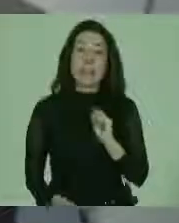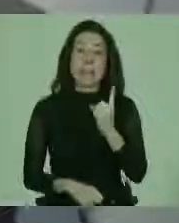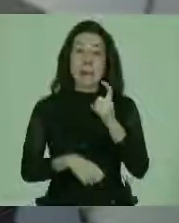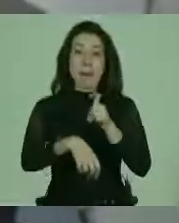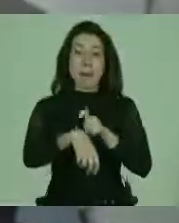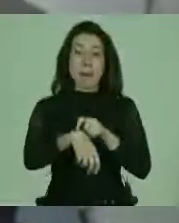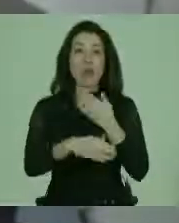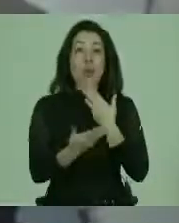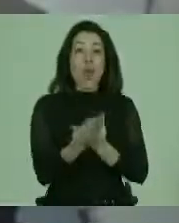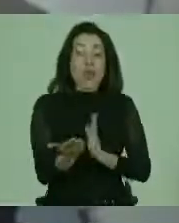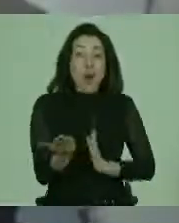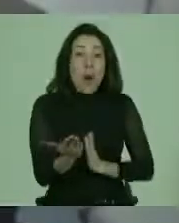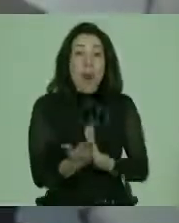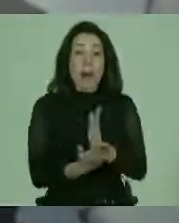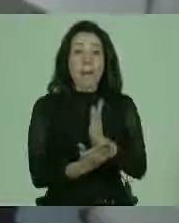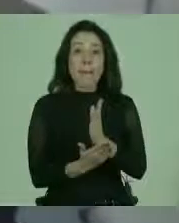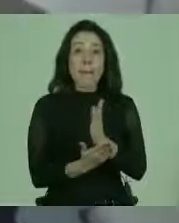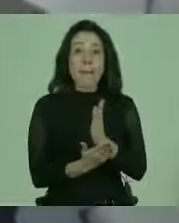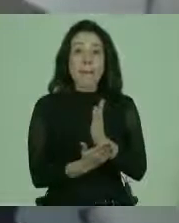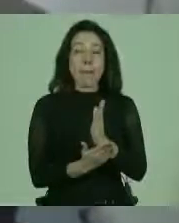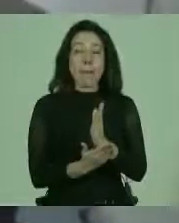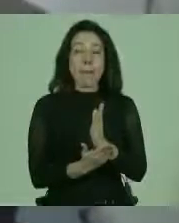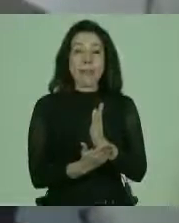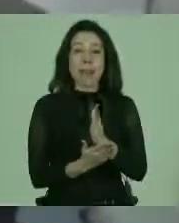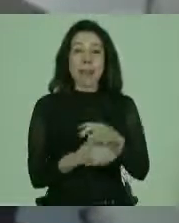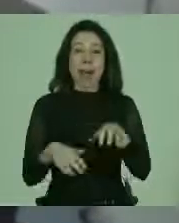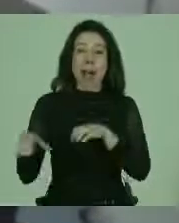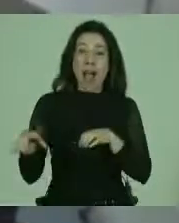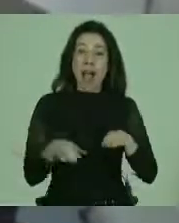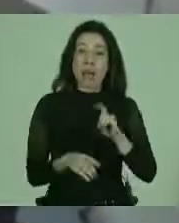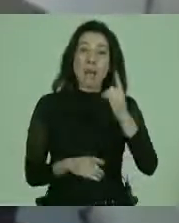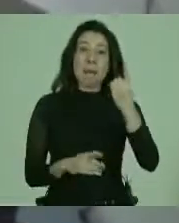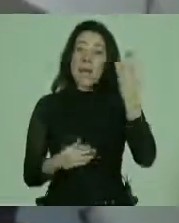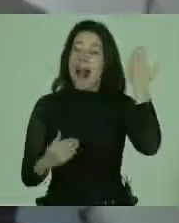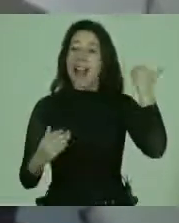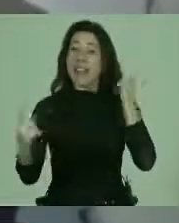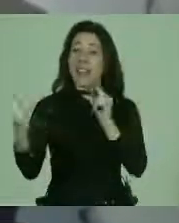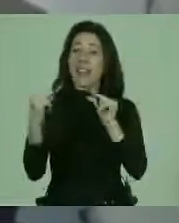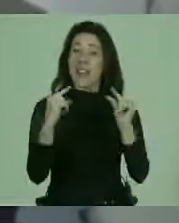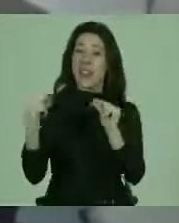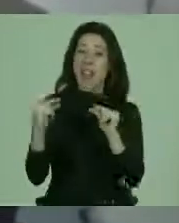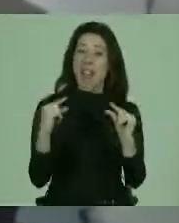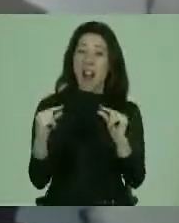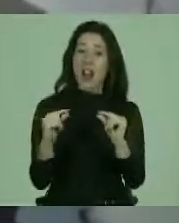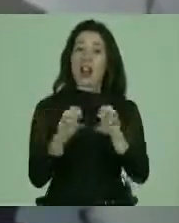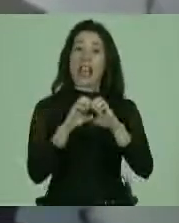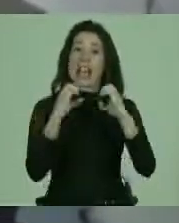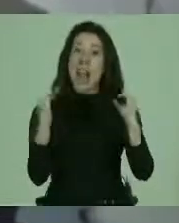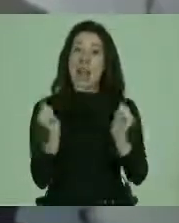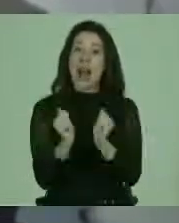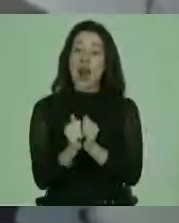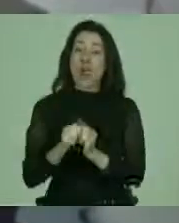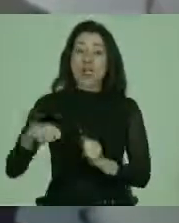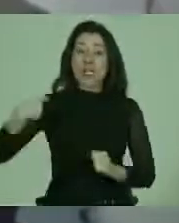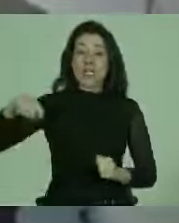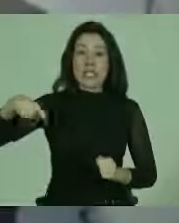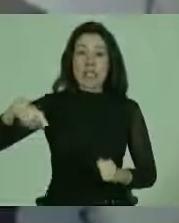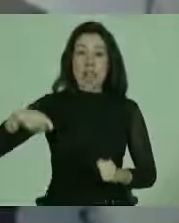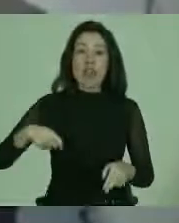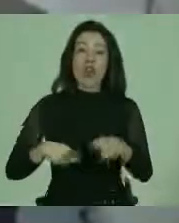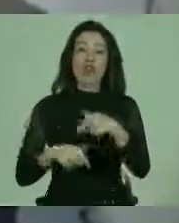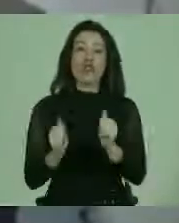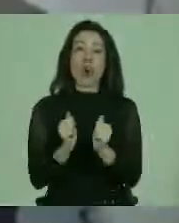primer momento en que iniciamos estos eventos desde el primer diálogo en que cámara y senado hemos estado